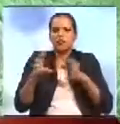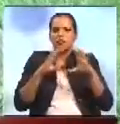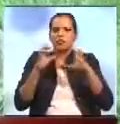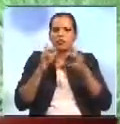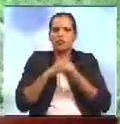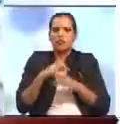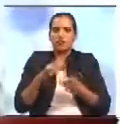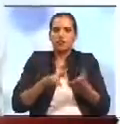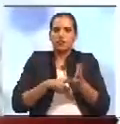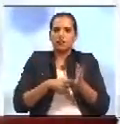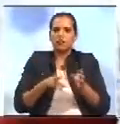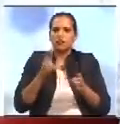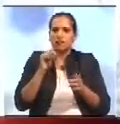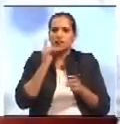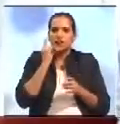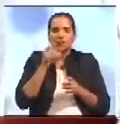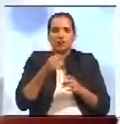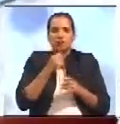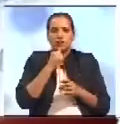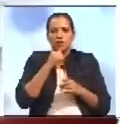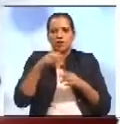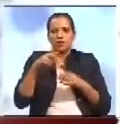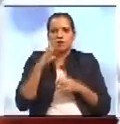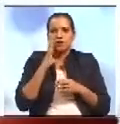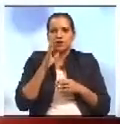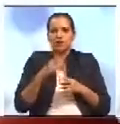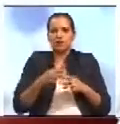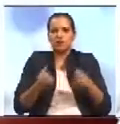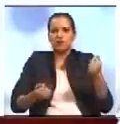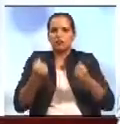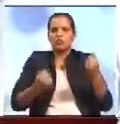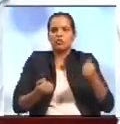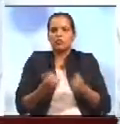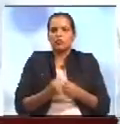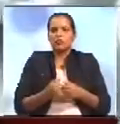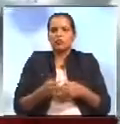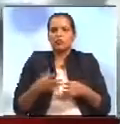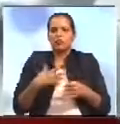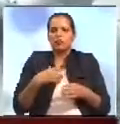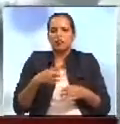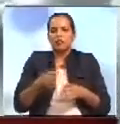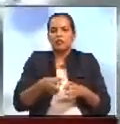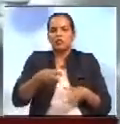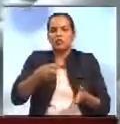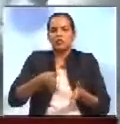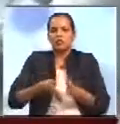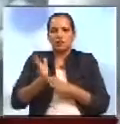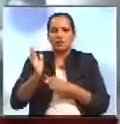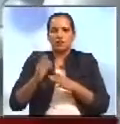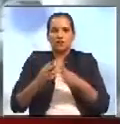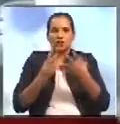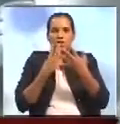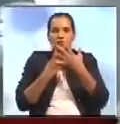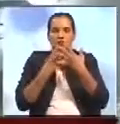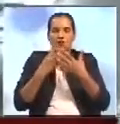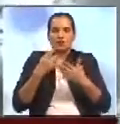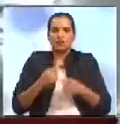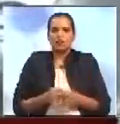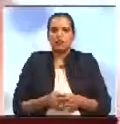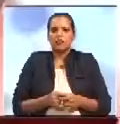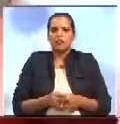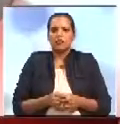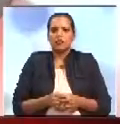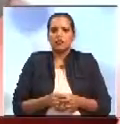acuerdo y no quisieron dar ningún tipo de declaraciones. Los automotores fueron llevados con una wincha hasta el patio de la policía